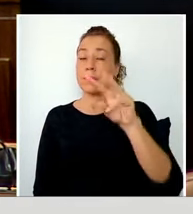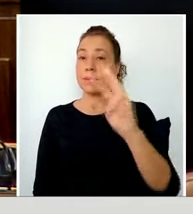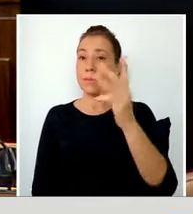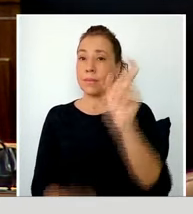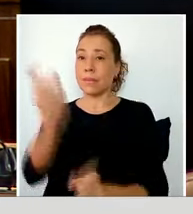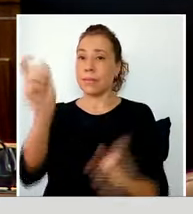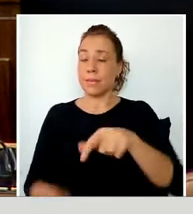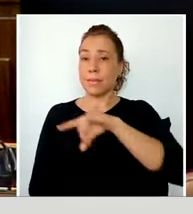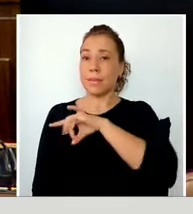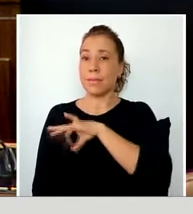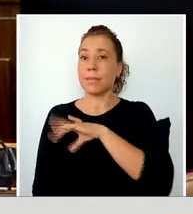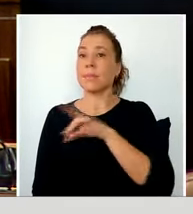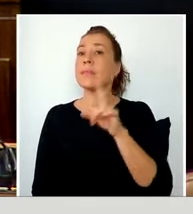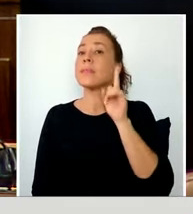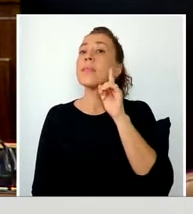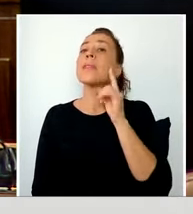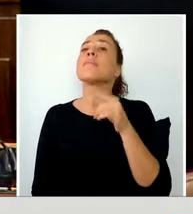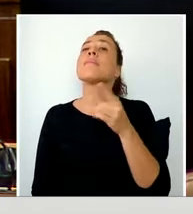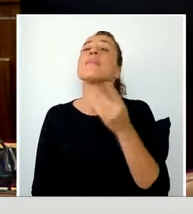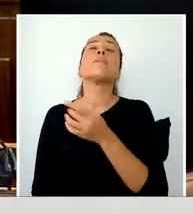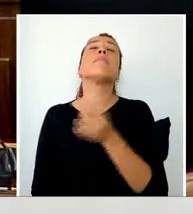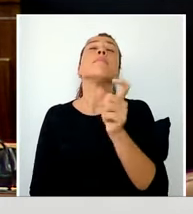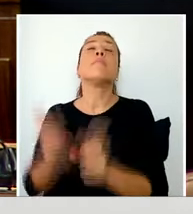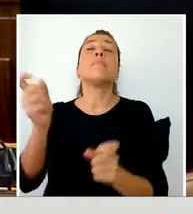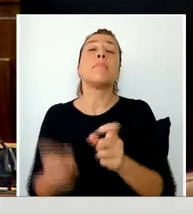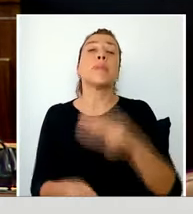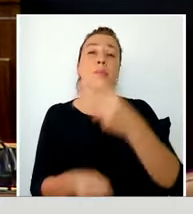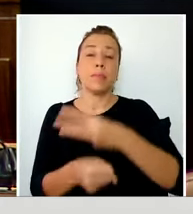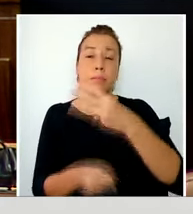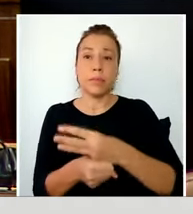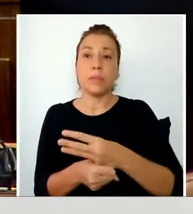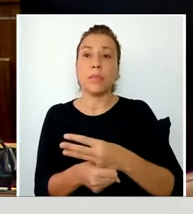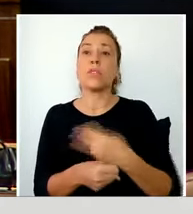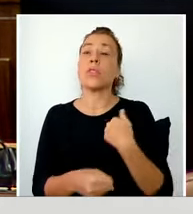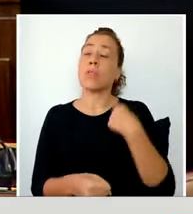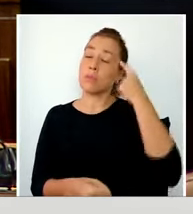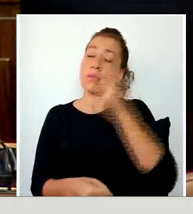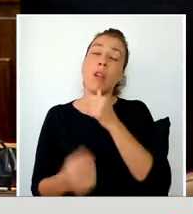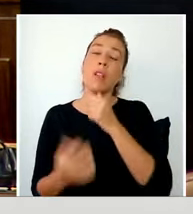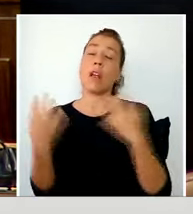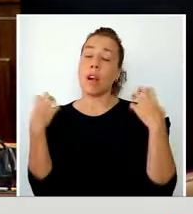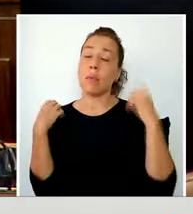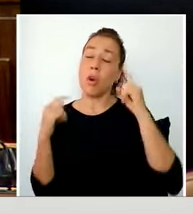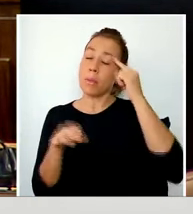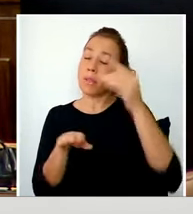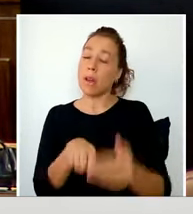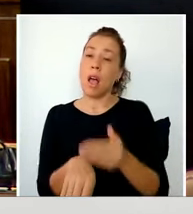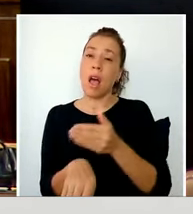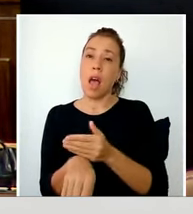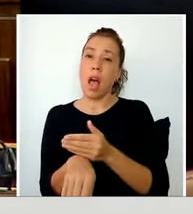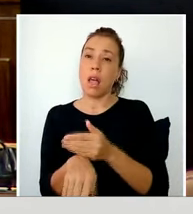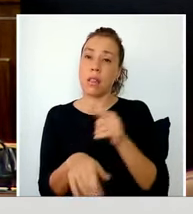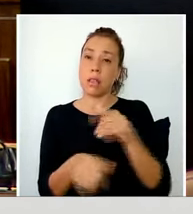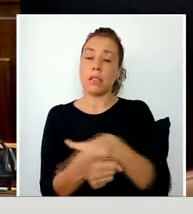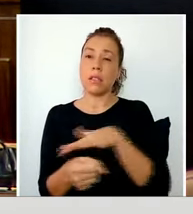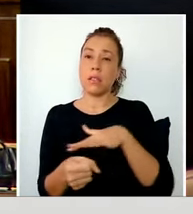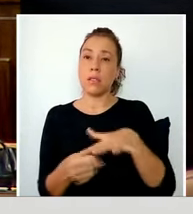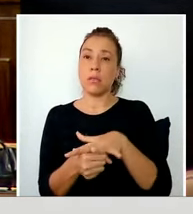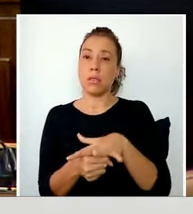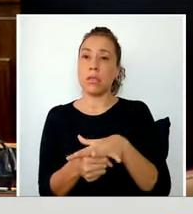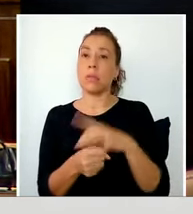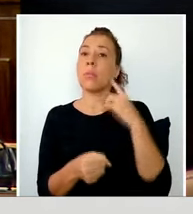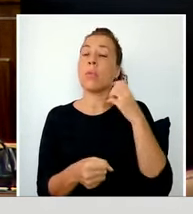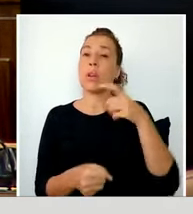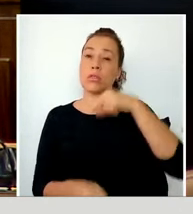estaría compuesta por personas mayores por tanto me resulta irresponsable no anticiparnos a este escenario dado que sabemos que estamos